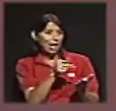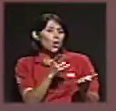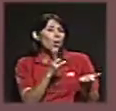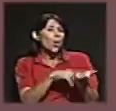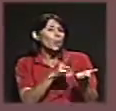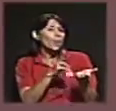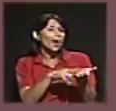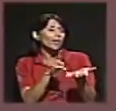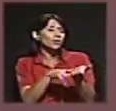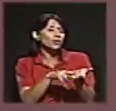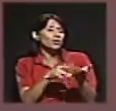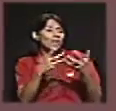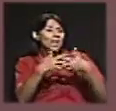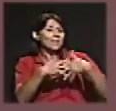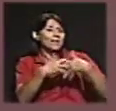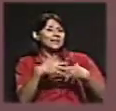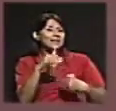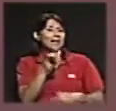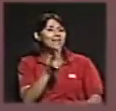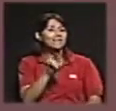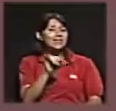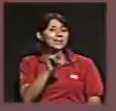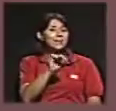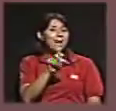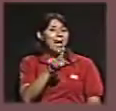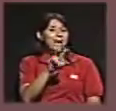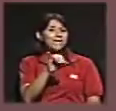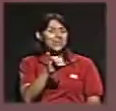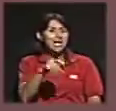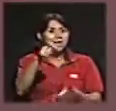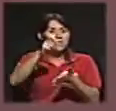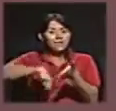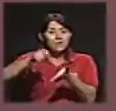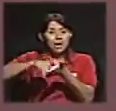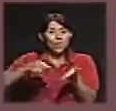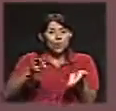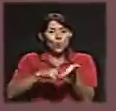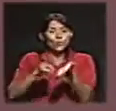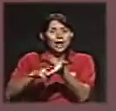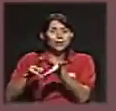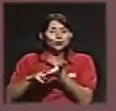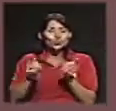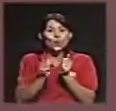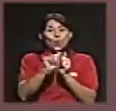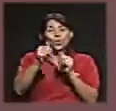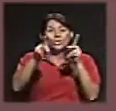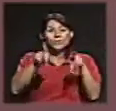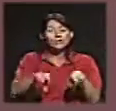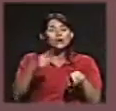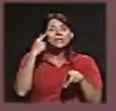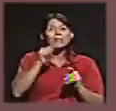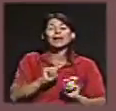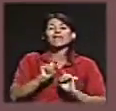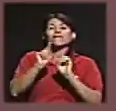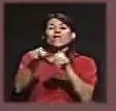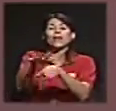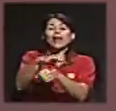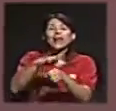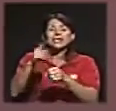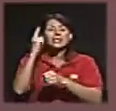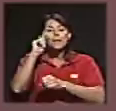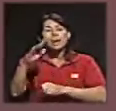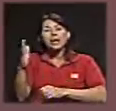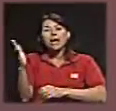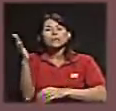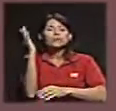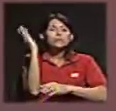la empresa Bimavi había firmado con otras personas para que se encargaran de ir a hacer limpieza y sembrar